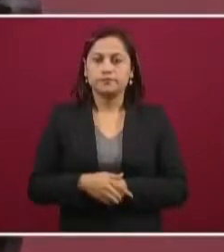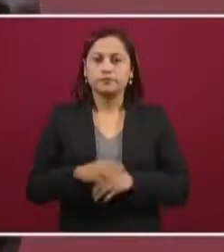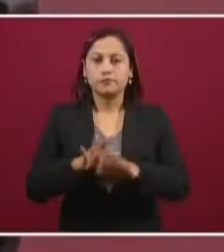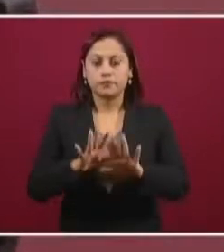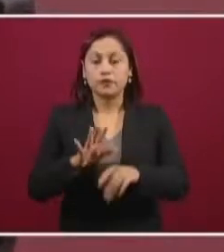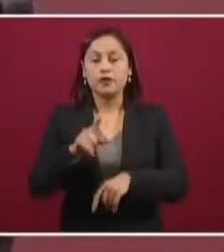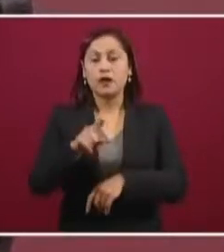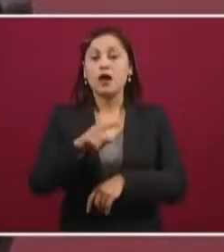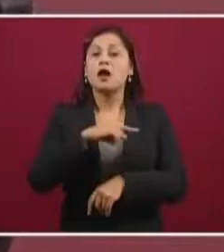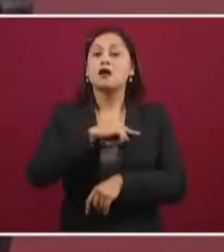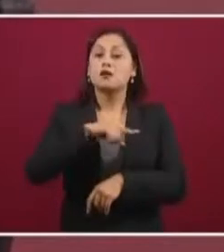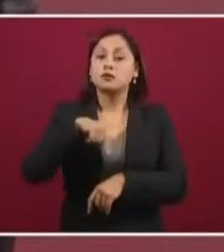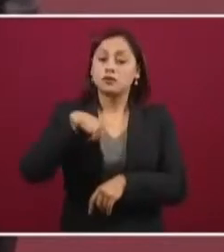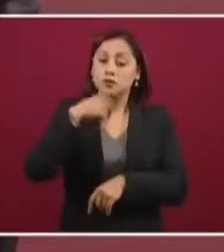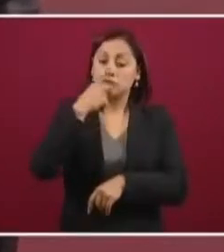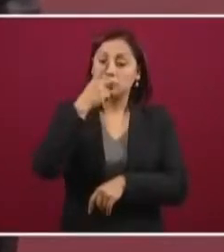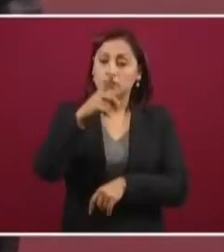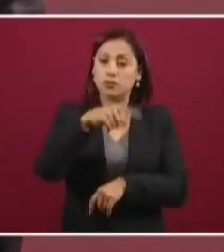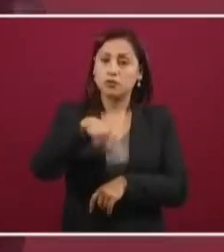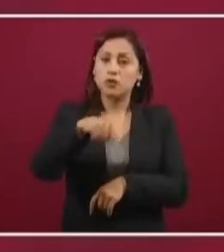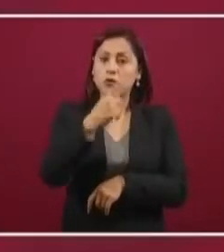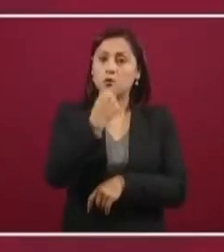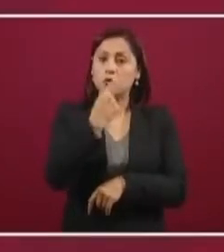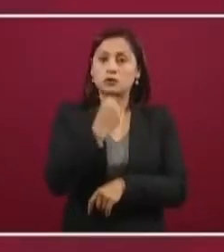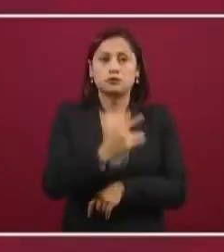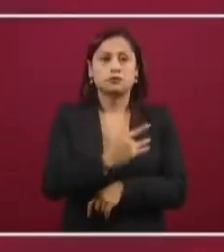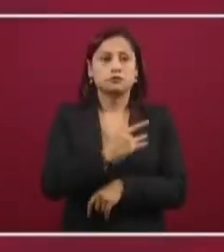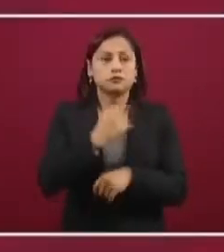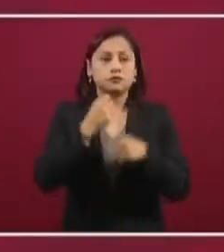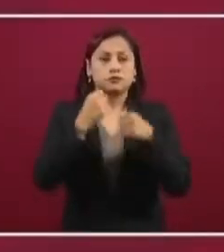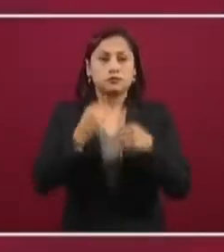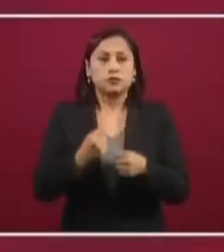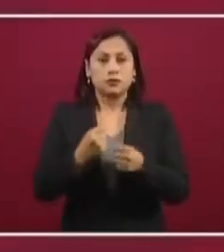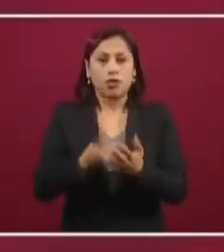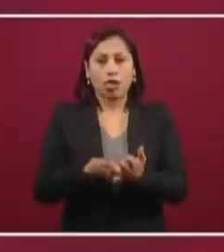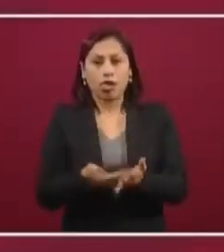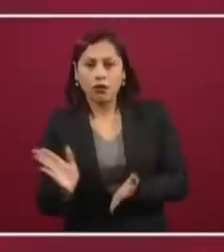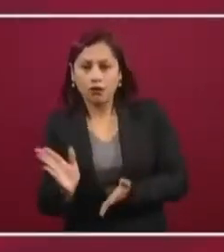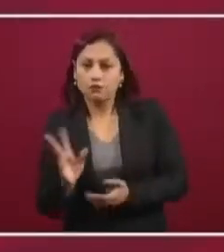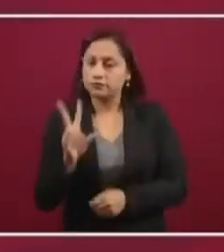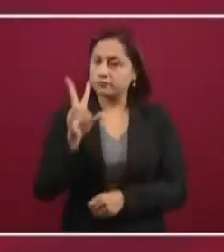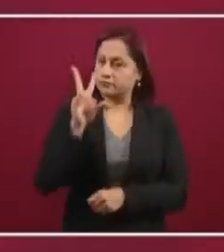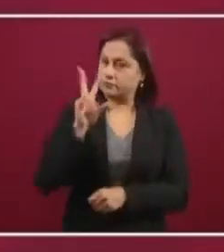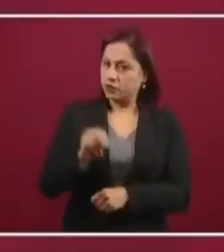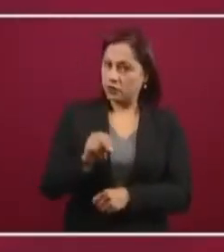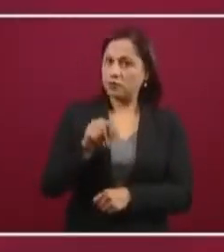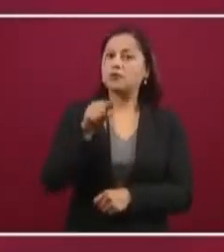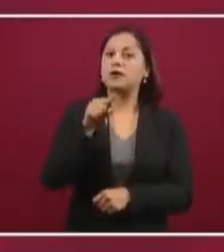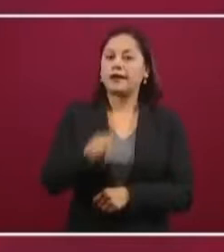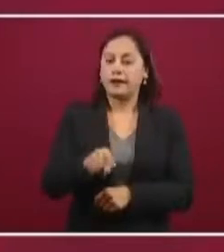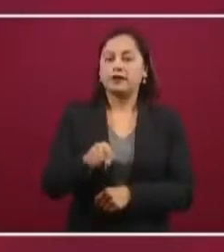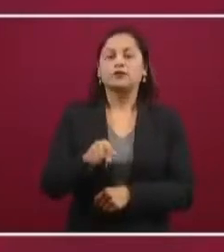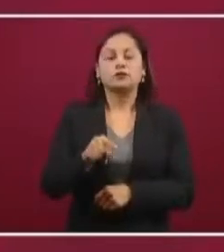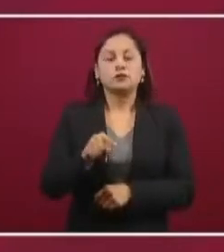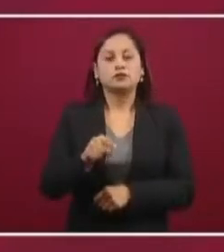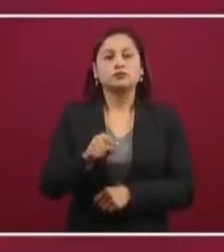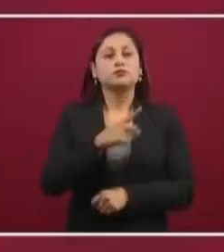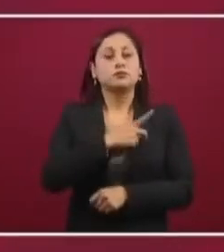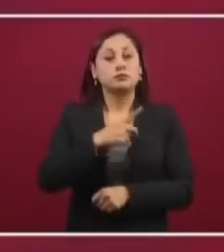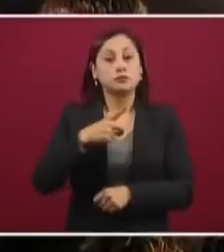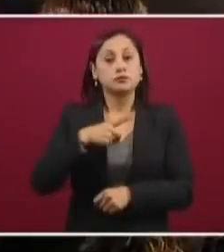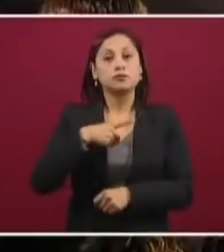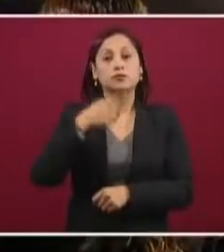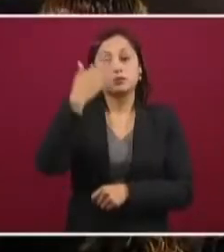van a ser despedidos ni maltratados,